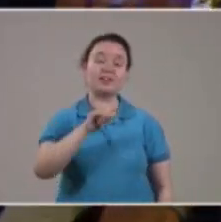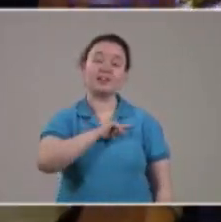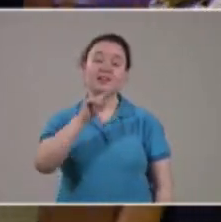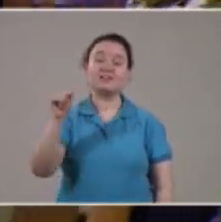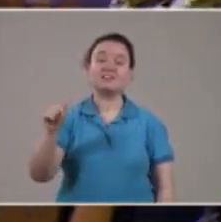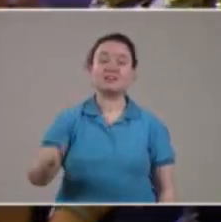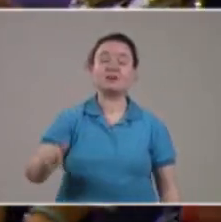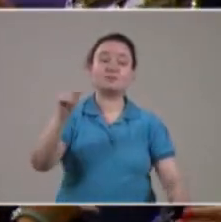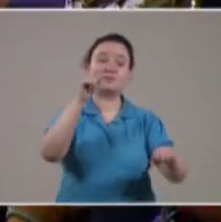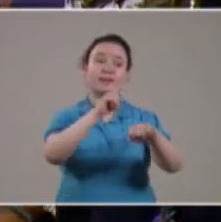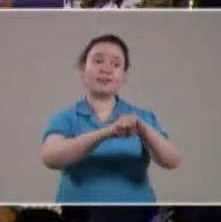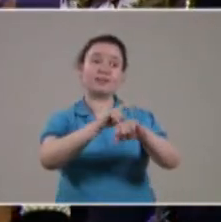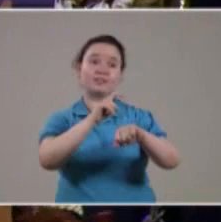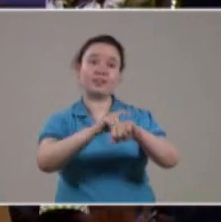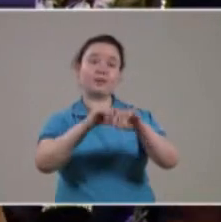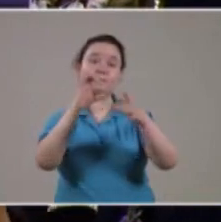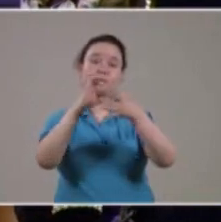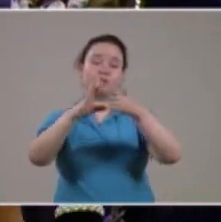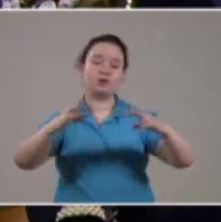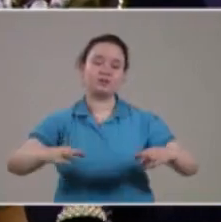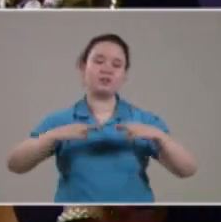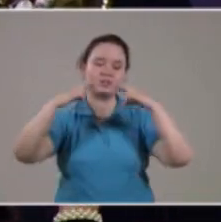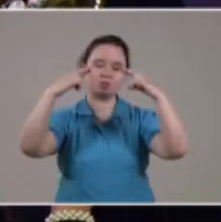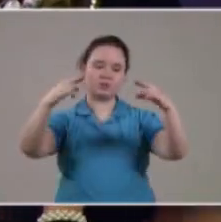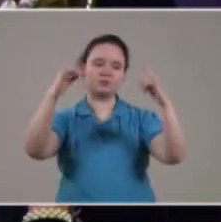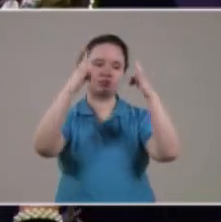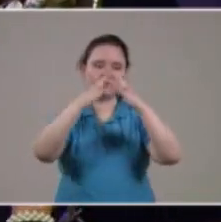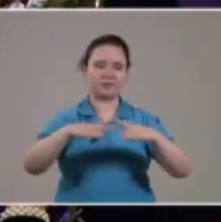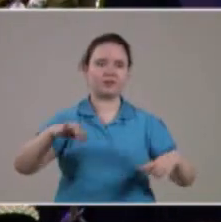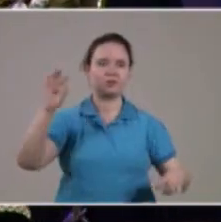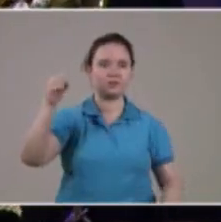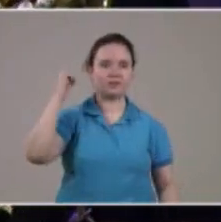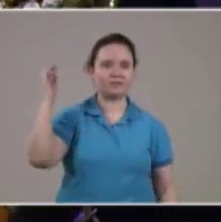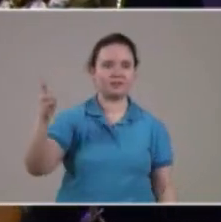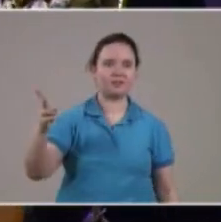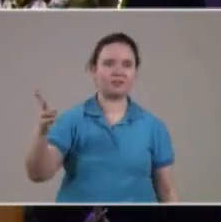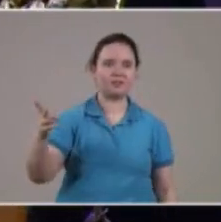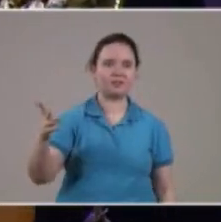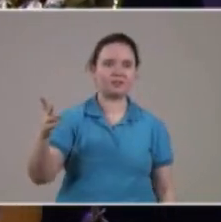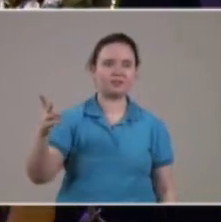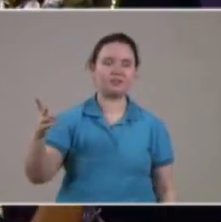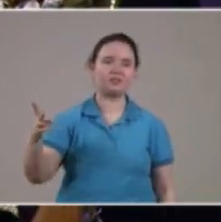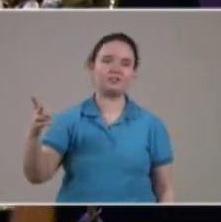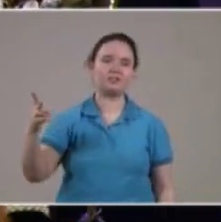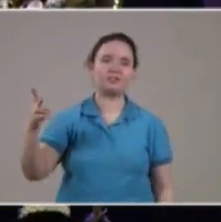Estamos en el tiempo de la restauración del tabernáculo de David.